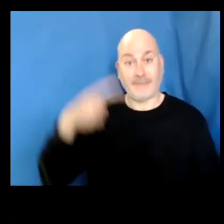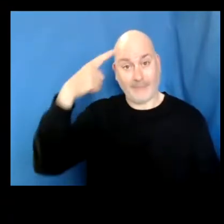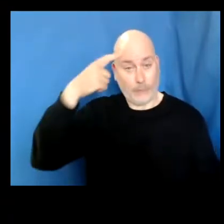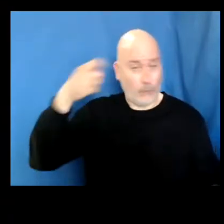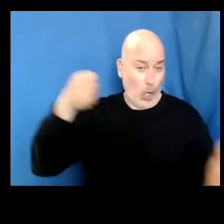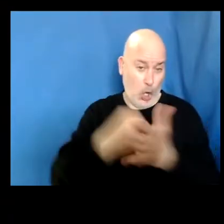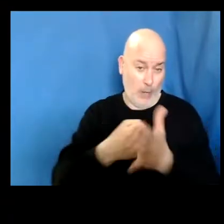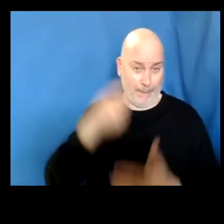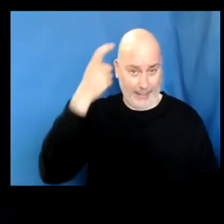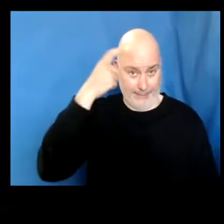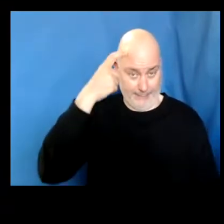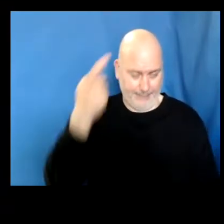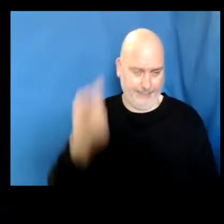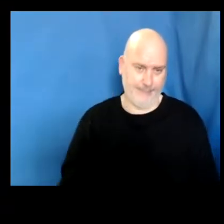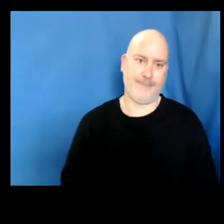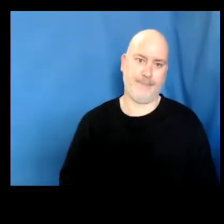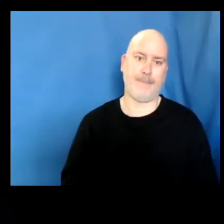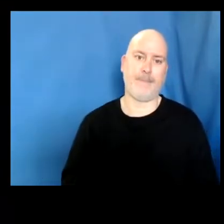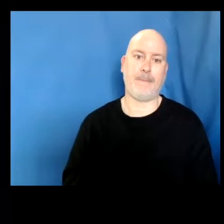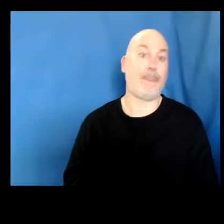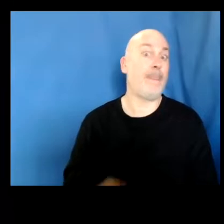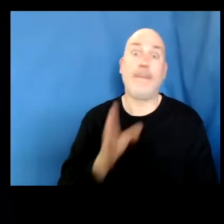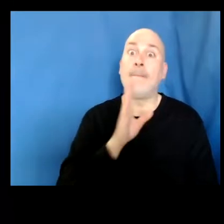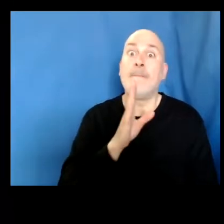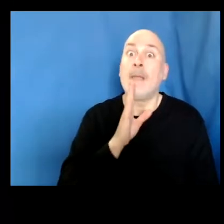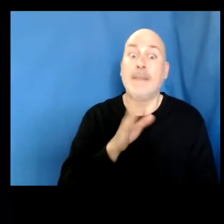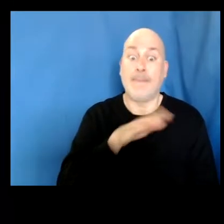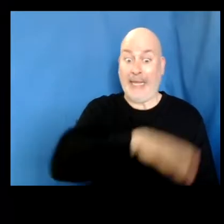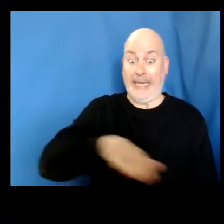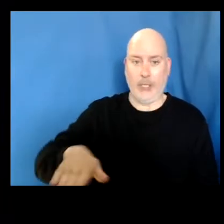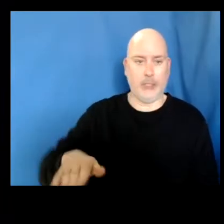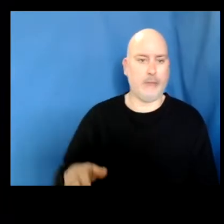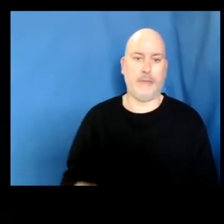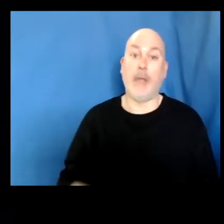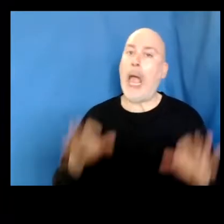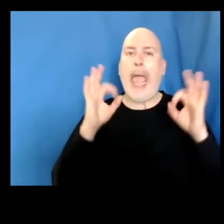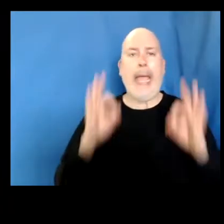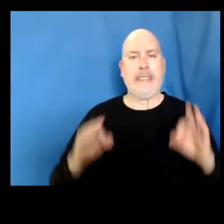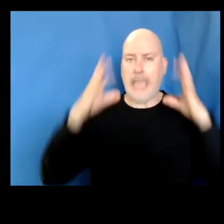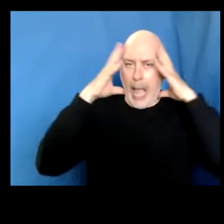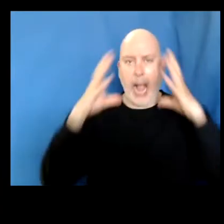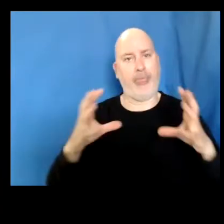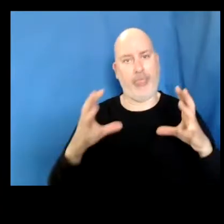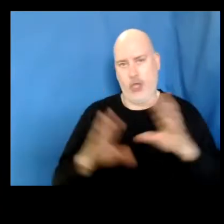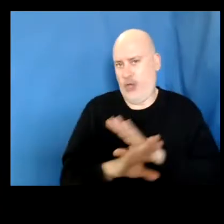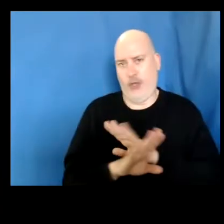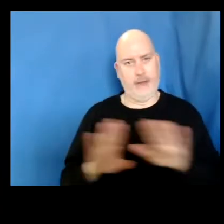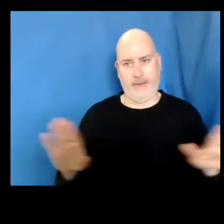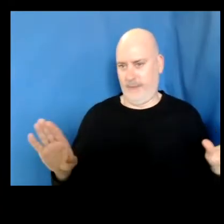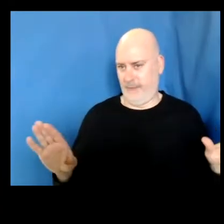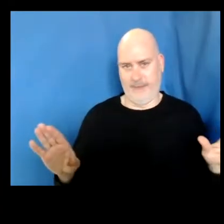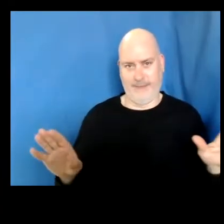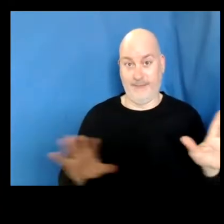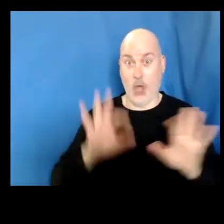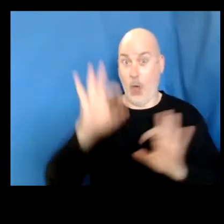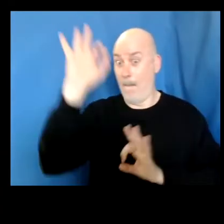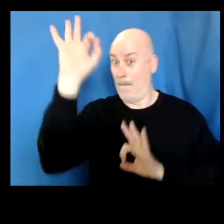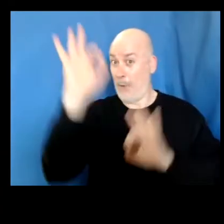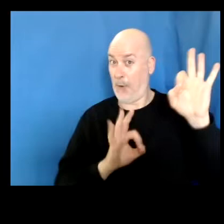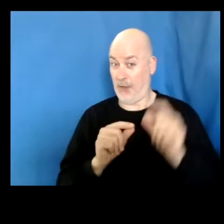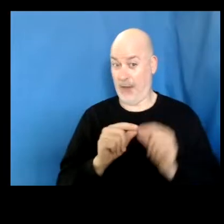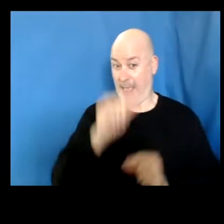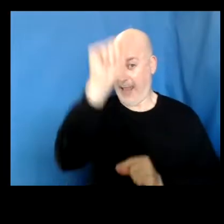craneal. ¿Qué pasa con los niños? Los niños, por definición, son cabezones. Ya veis que proporcionalmente